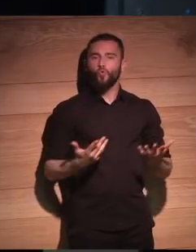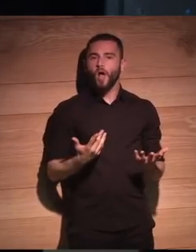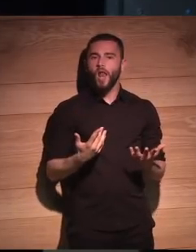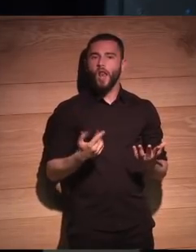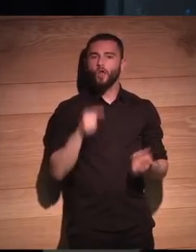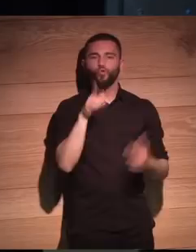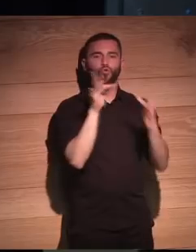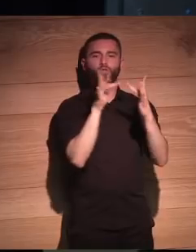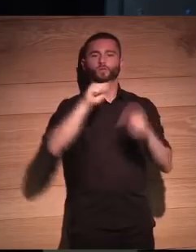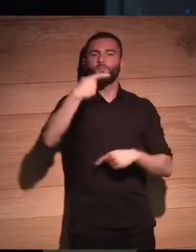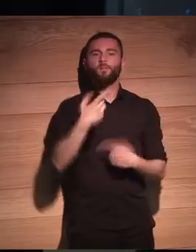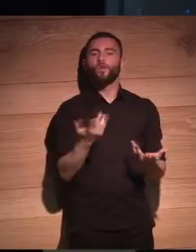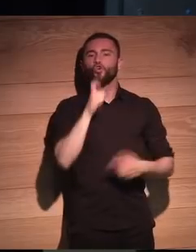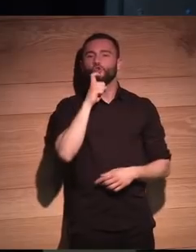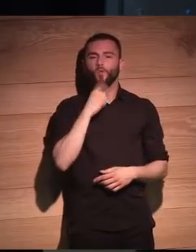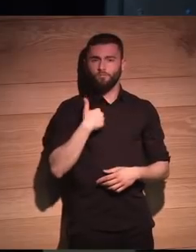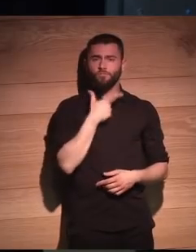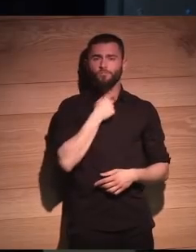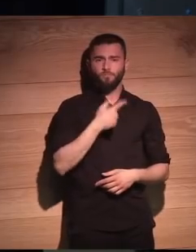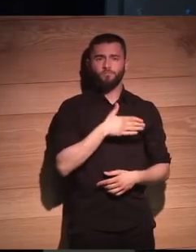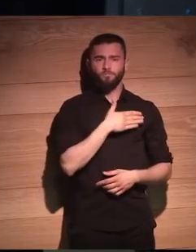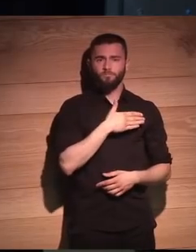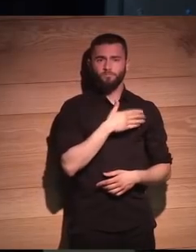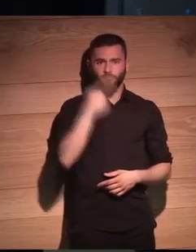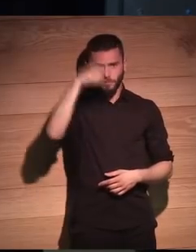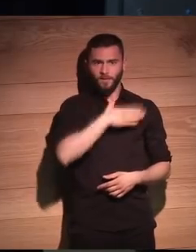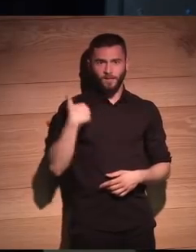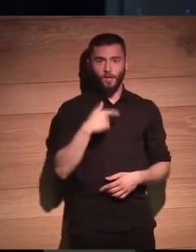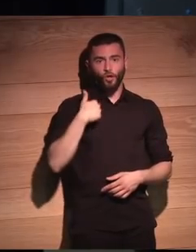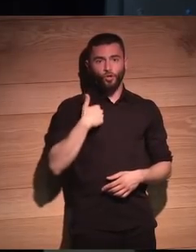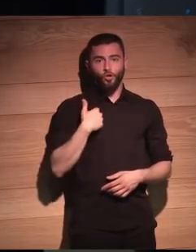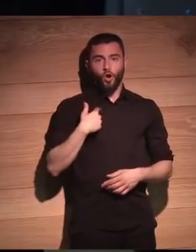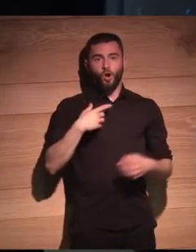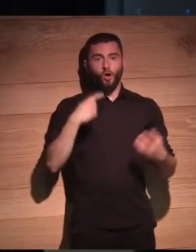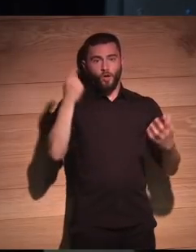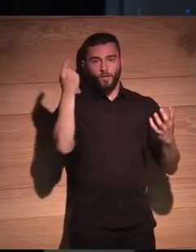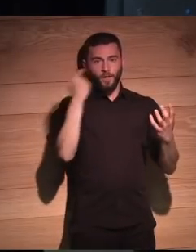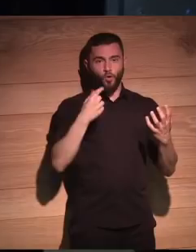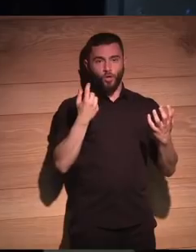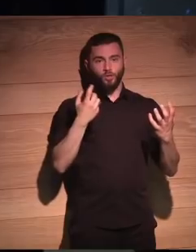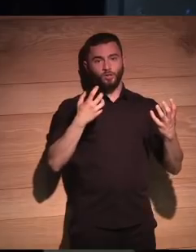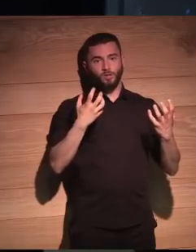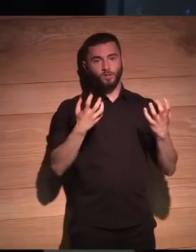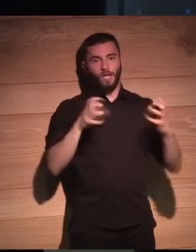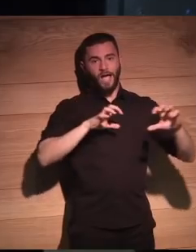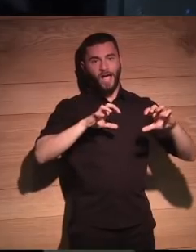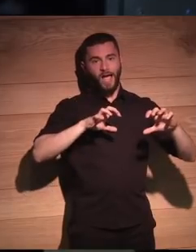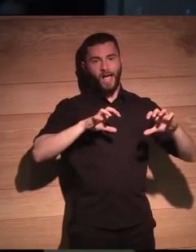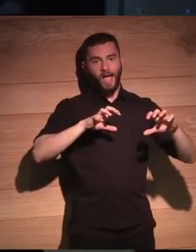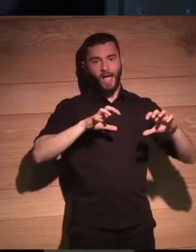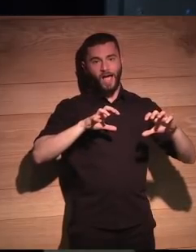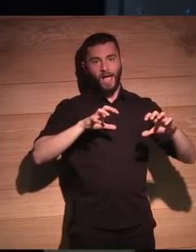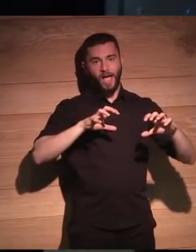tu primer contacto con Batman. Estoy segura de que fue con la serie de animación, porque Ajá. yo veía mucho la tele, los dibujos animados, y yo